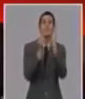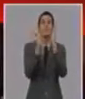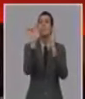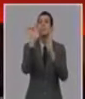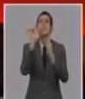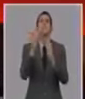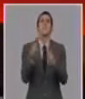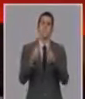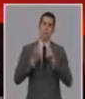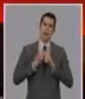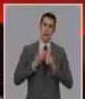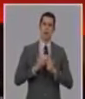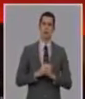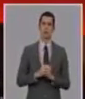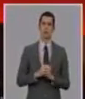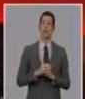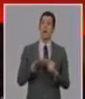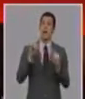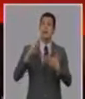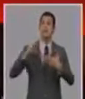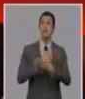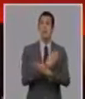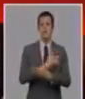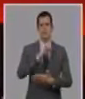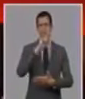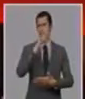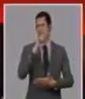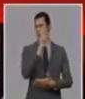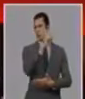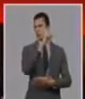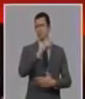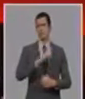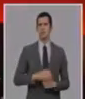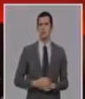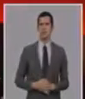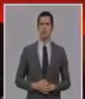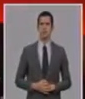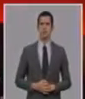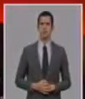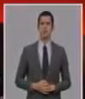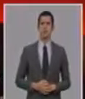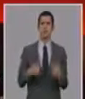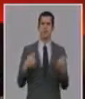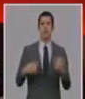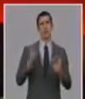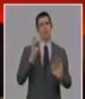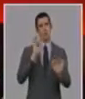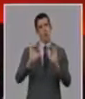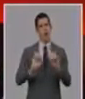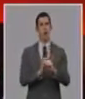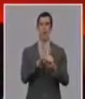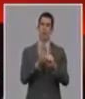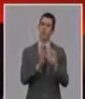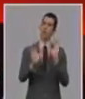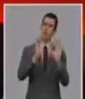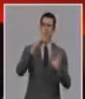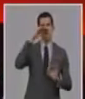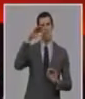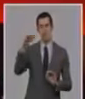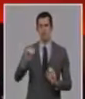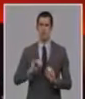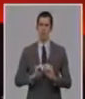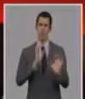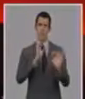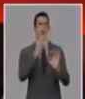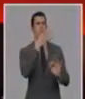que son a veces muy resistentes en su eliminación a largo plazo. Por tanto, hay que ser muy cuidadosos, hay que cuidar a los niños, hay